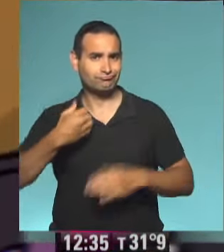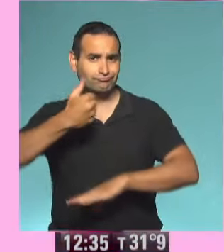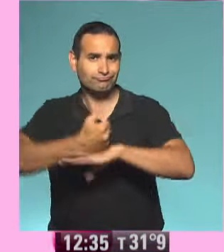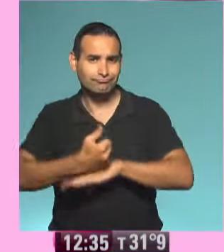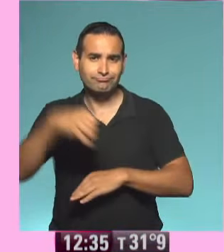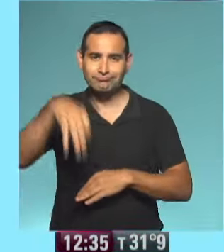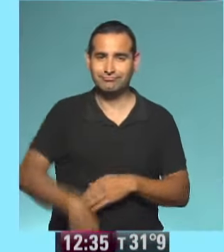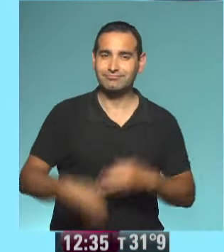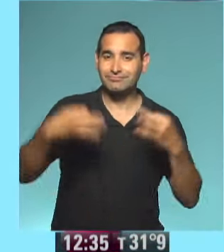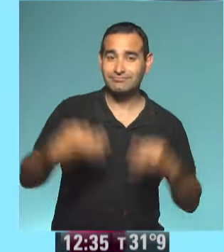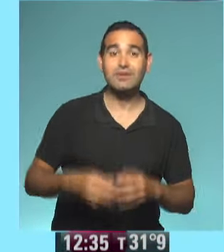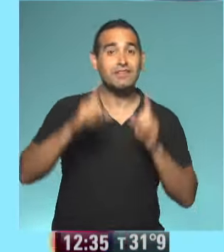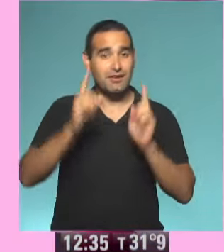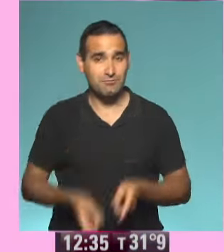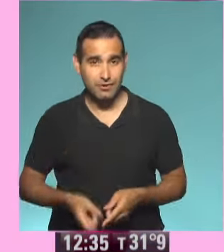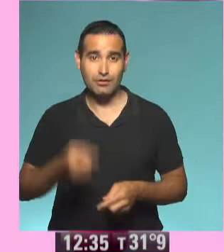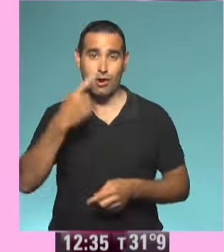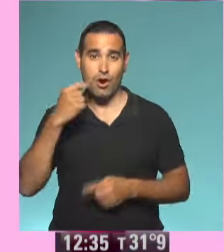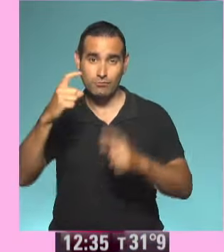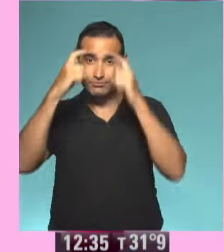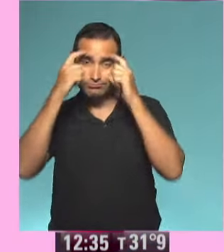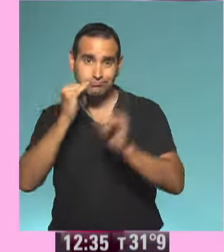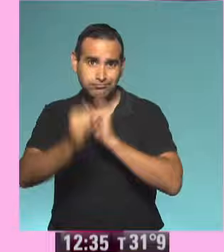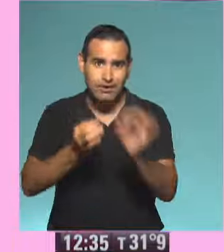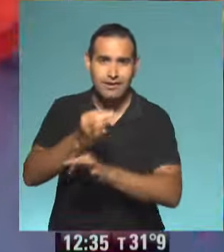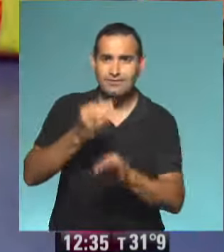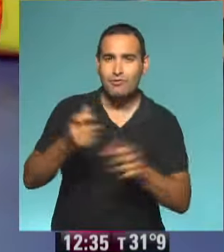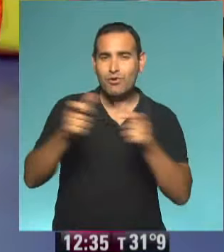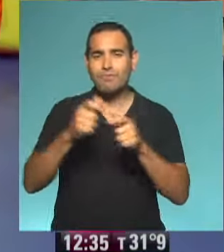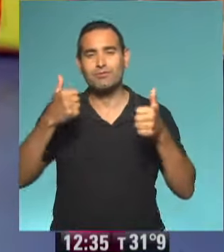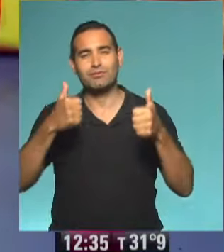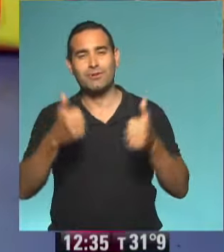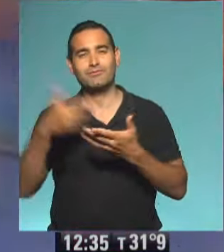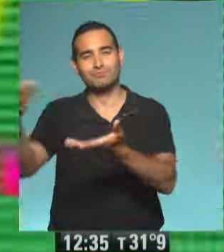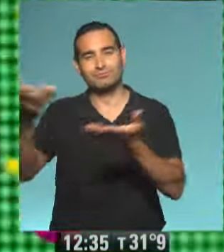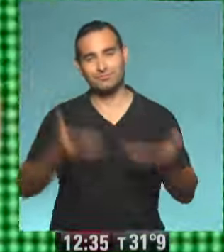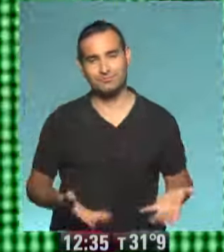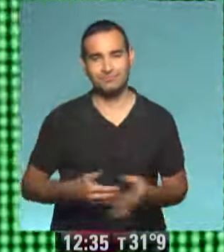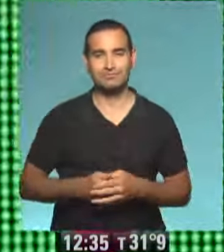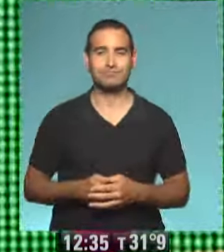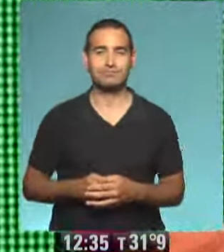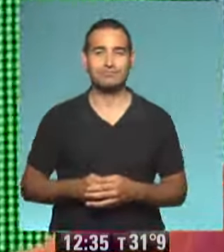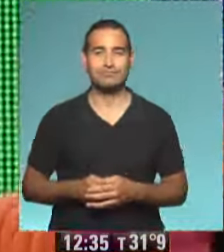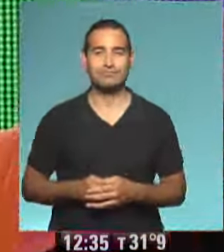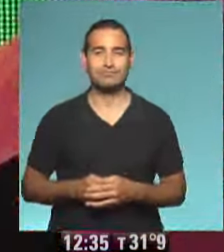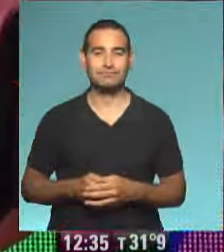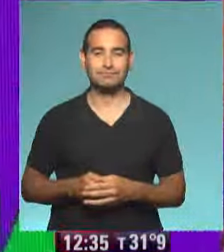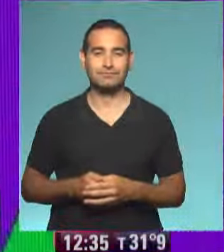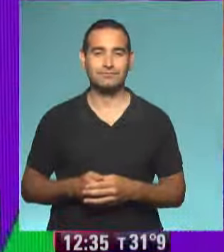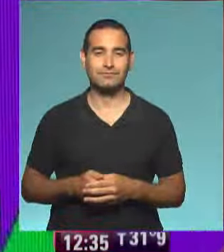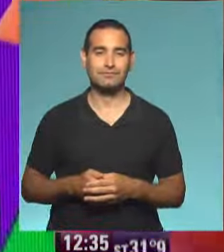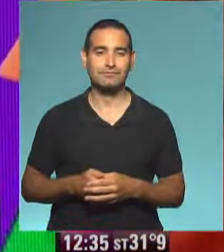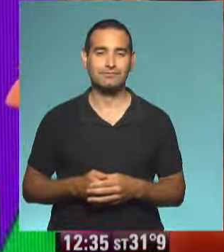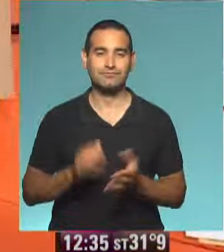ya. También San Espiga. ¡Qué locura este programa! ¡San Espiga! ¡Manos a la obra!